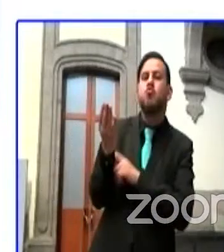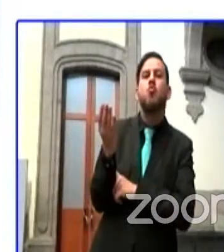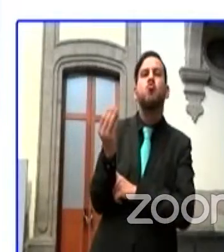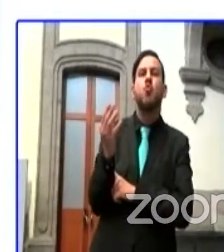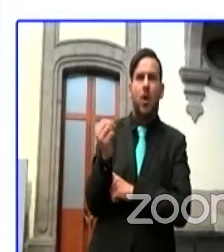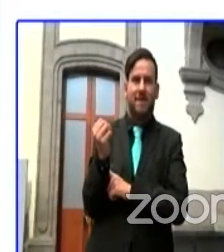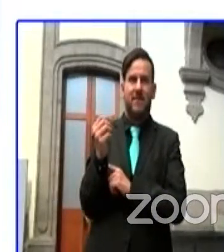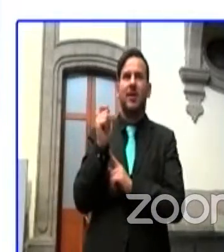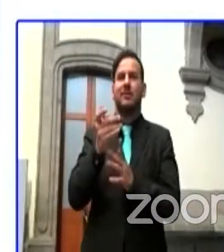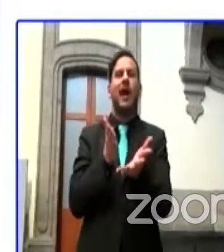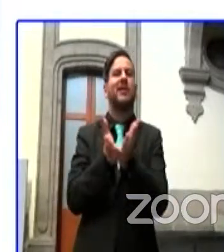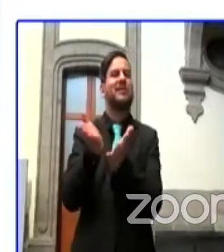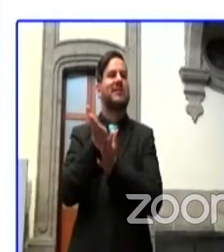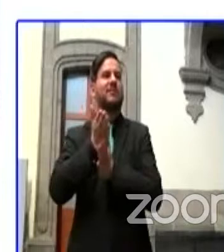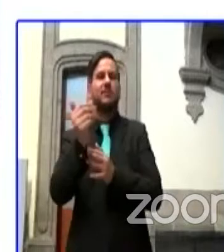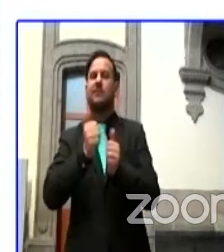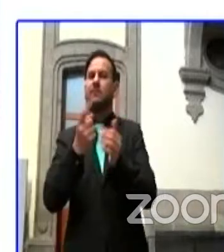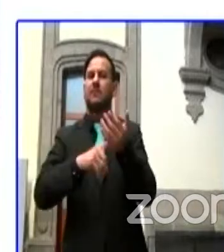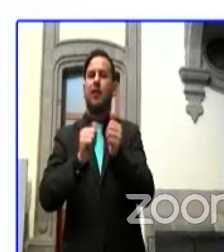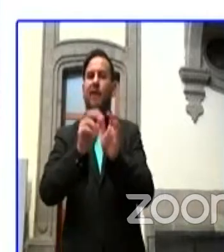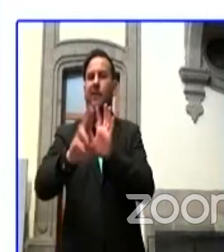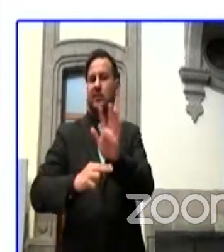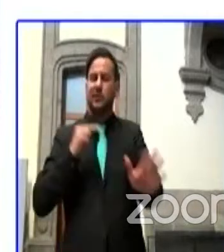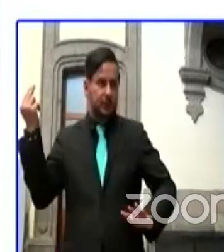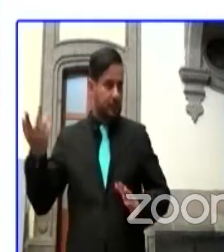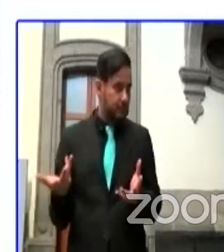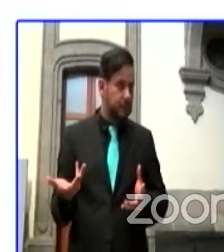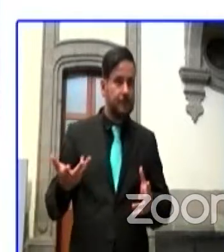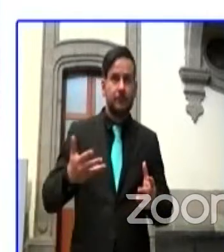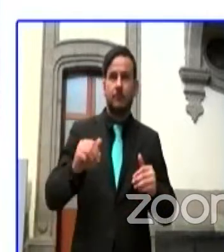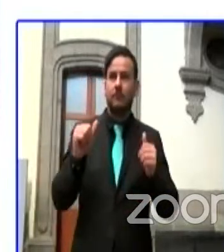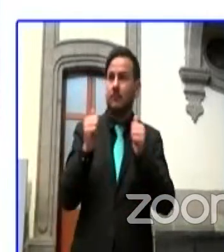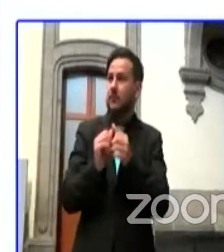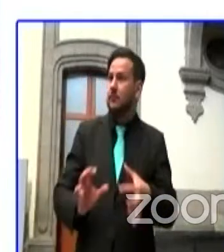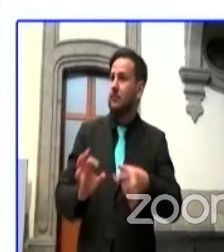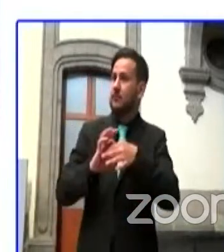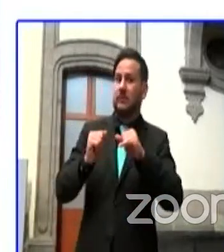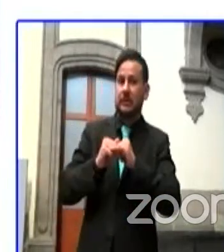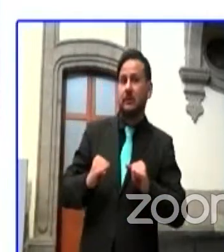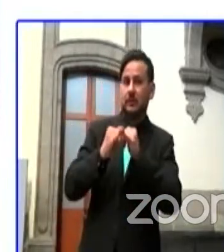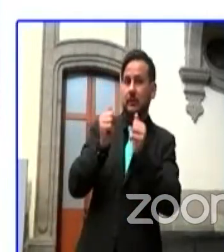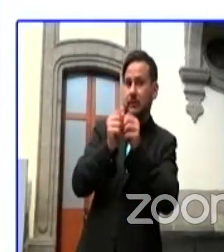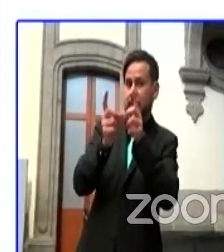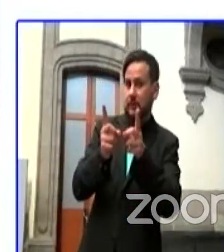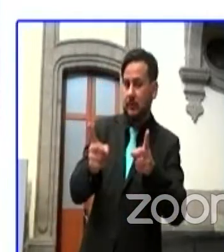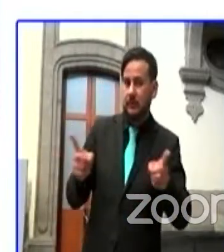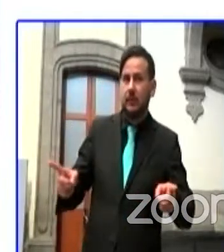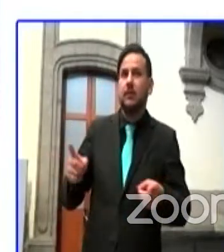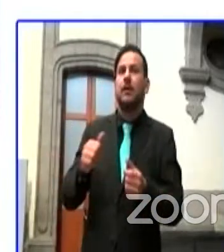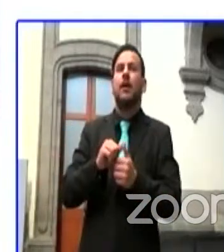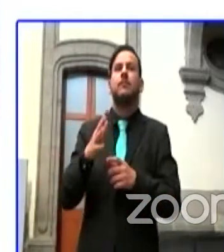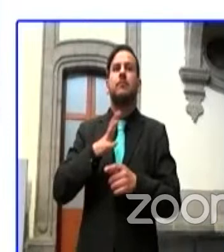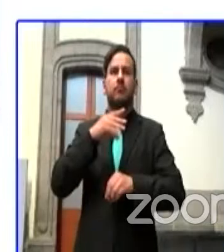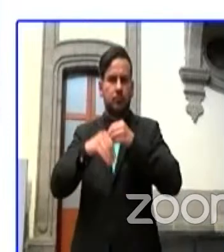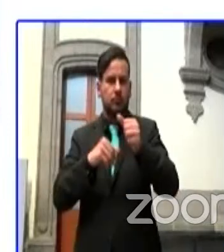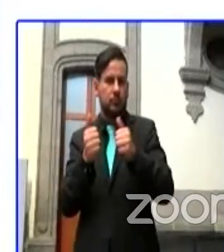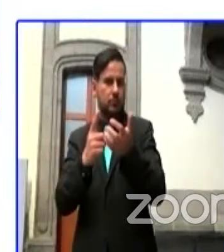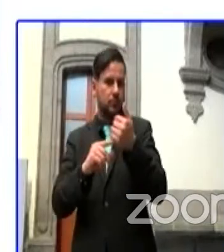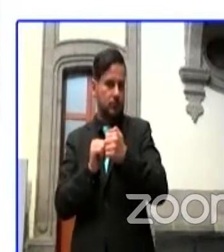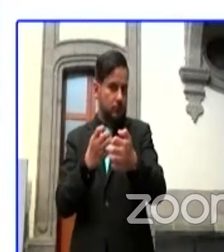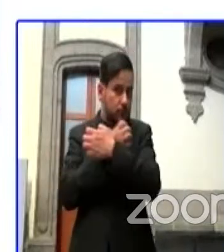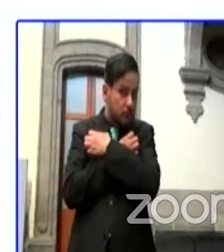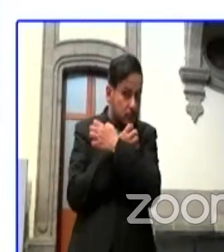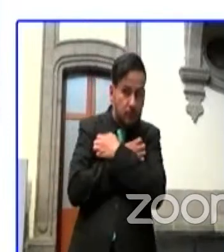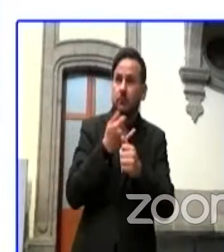artículo de accesibilidad de la convención, trabajamos muy de cerca con el Instituto de Desarrollo de la Infraestructura Educativa, y hoy,